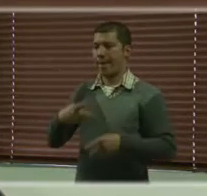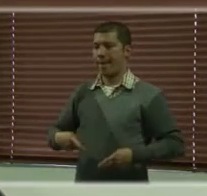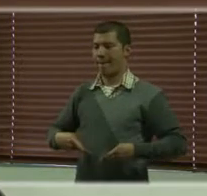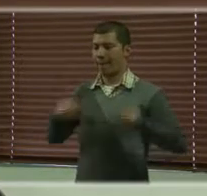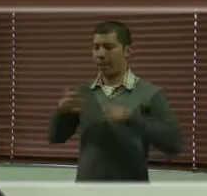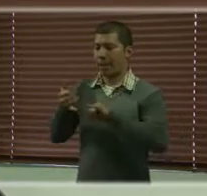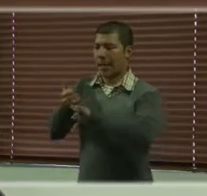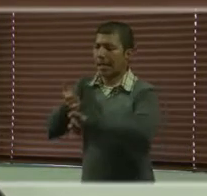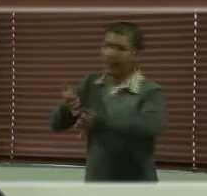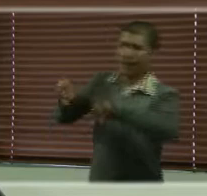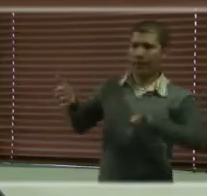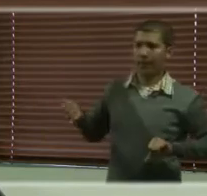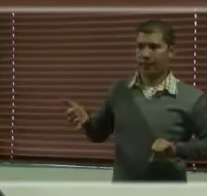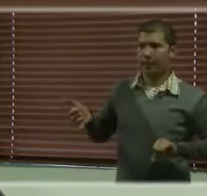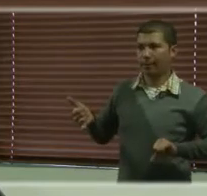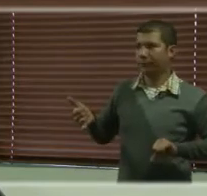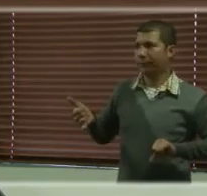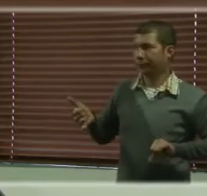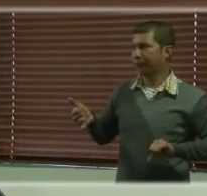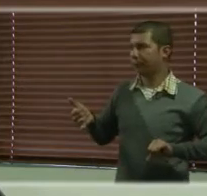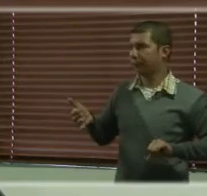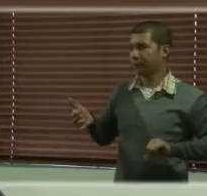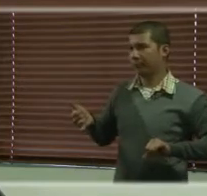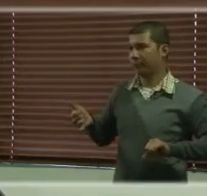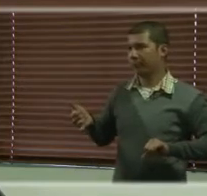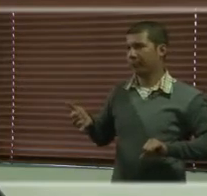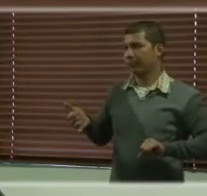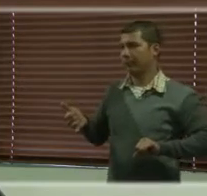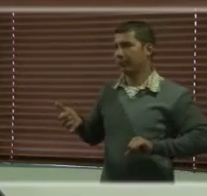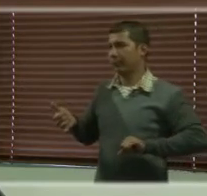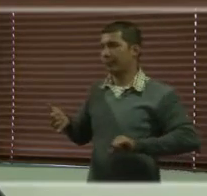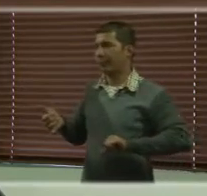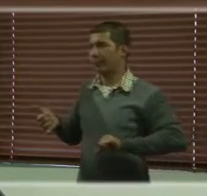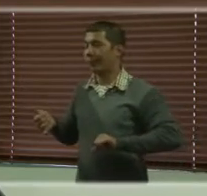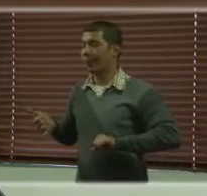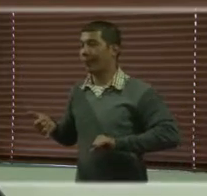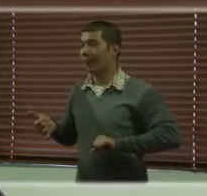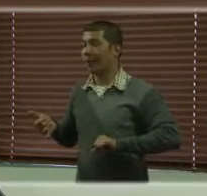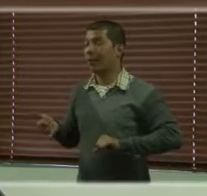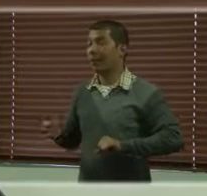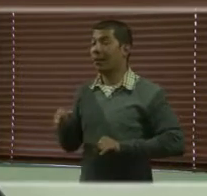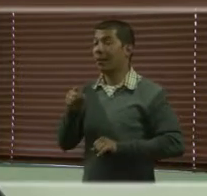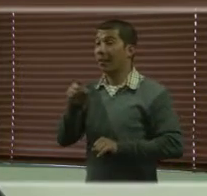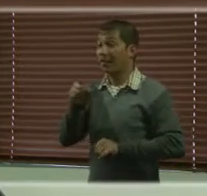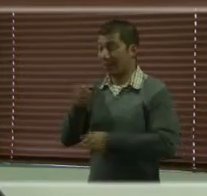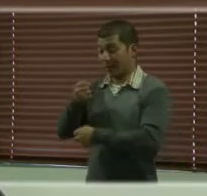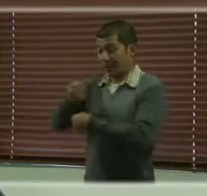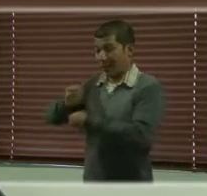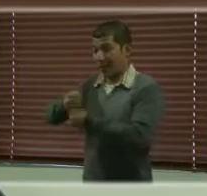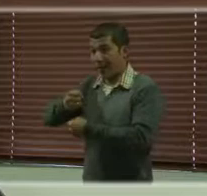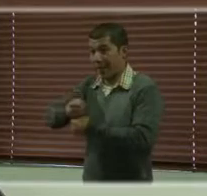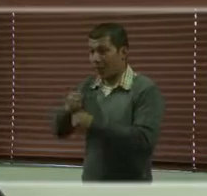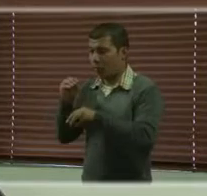esos trabajos para la elaboración y adopción de comentarios generales son un poco largos duran varios años